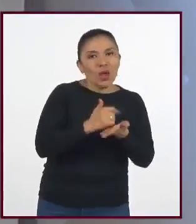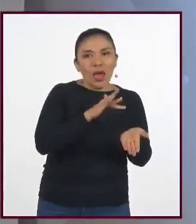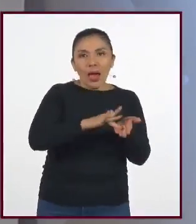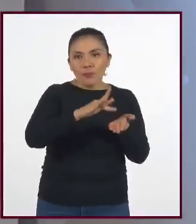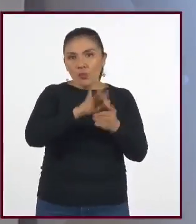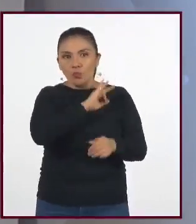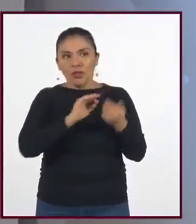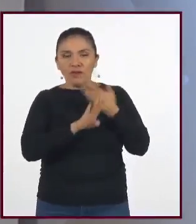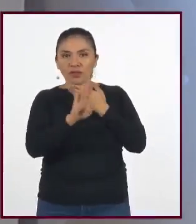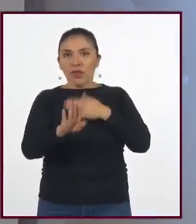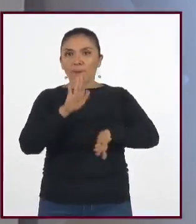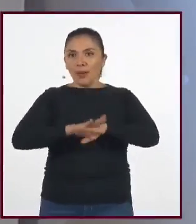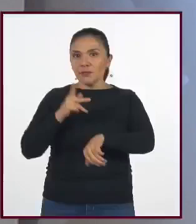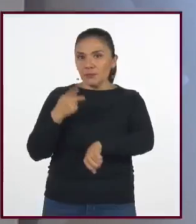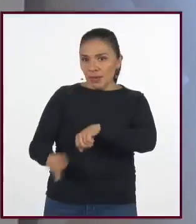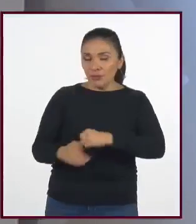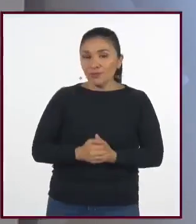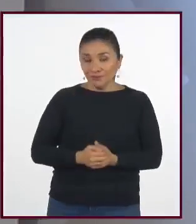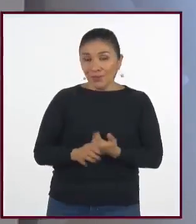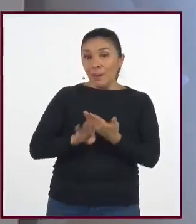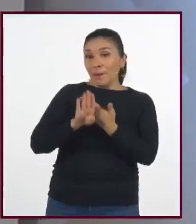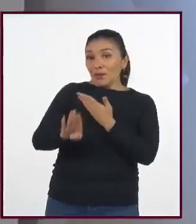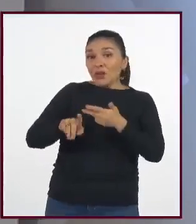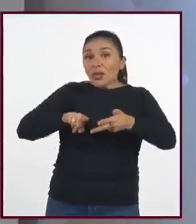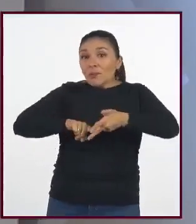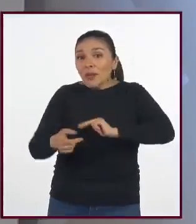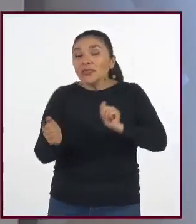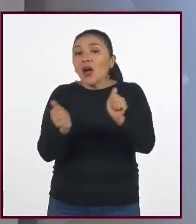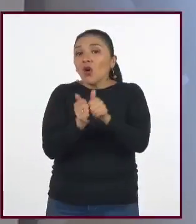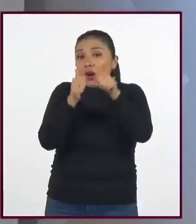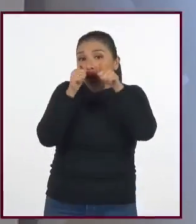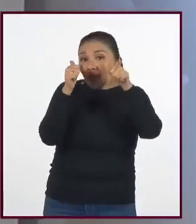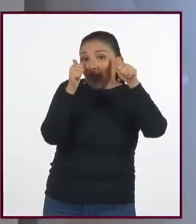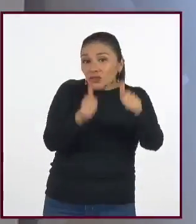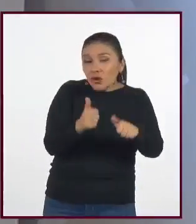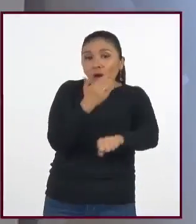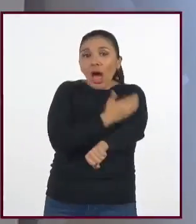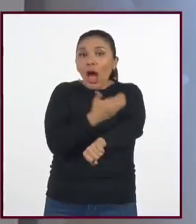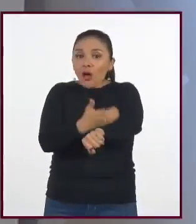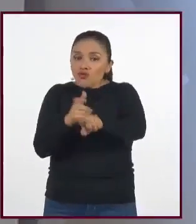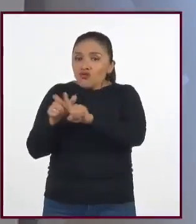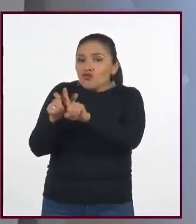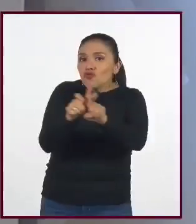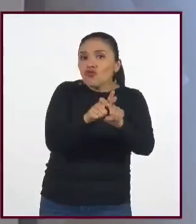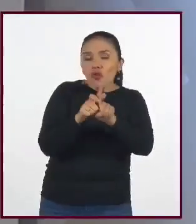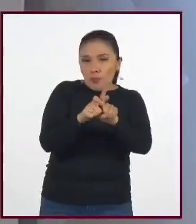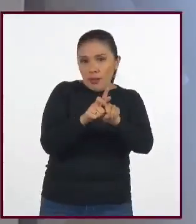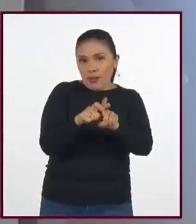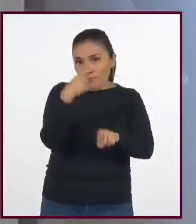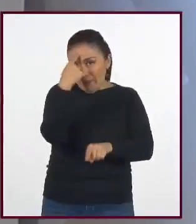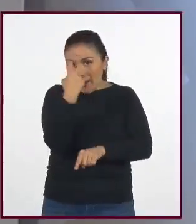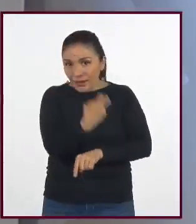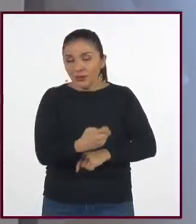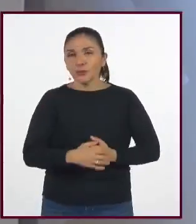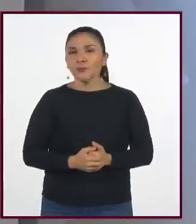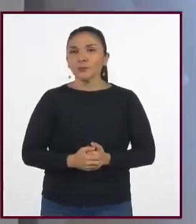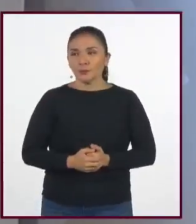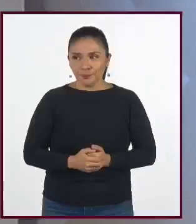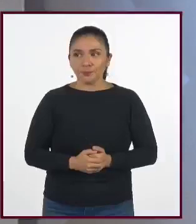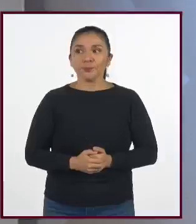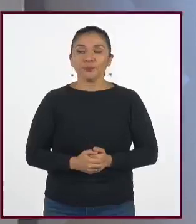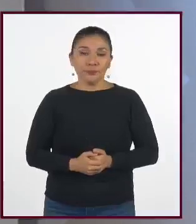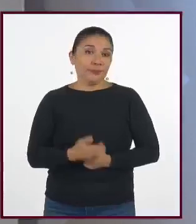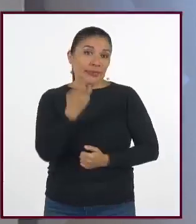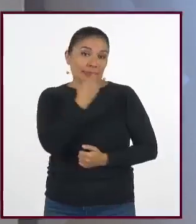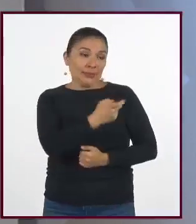riesgos mayores. La prevención comienza con la atención y el acompañamiento al respecto. Bueno, con esto la